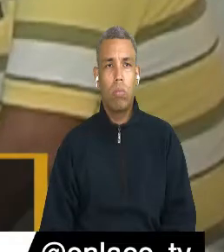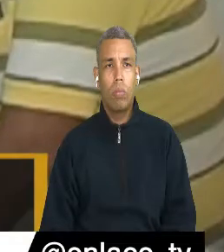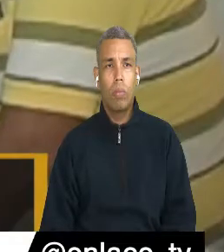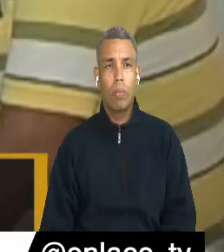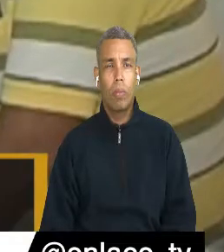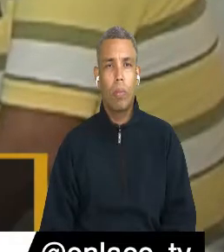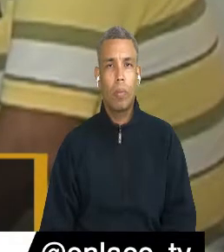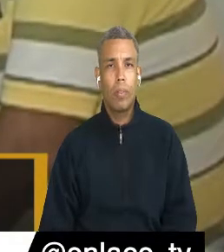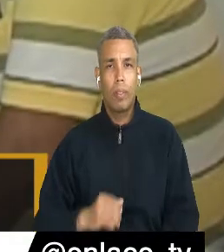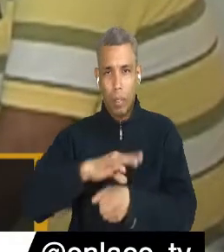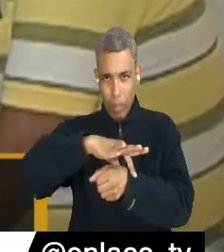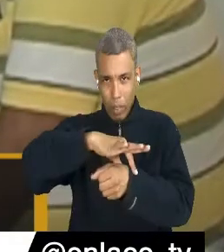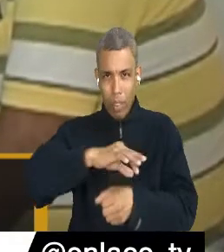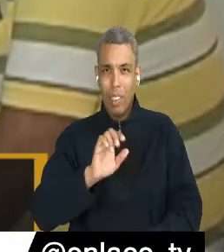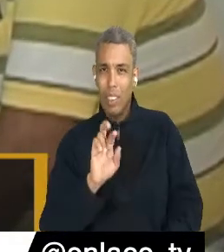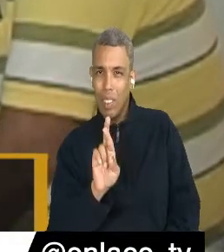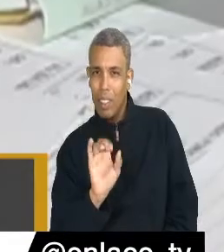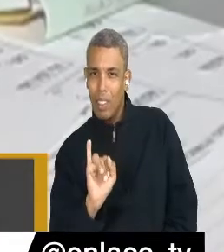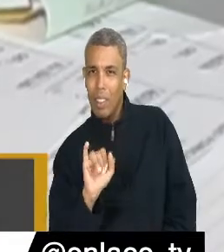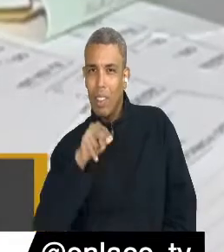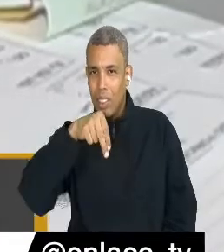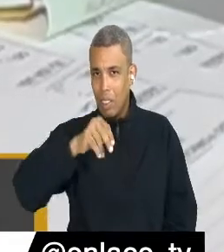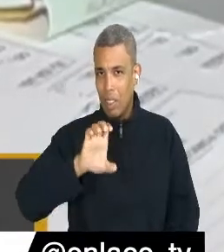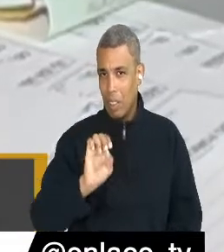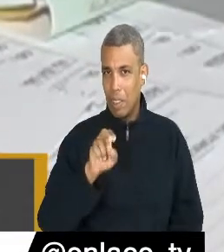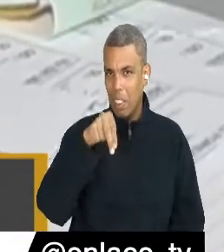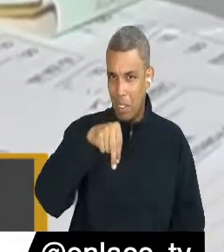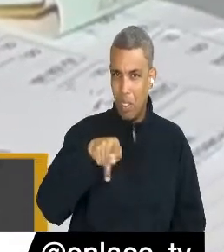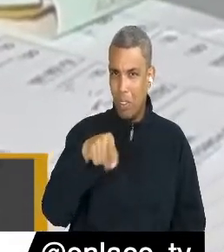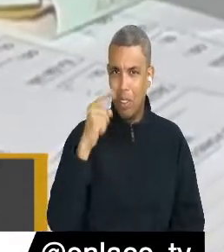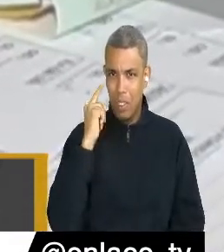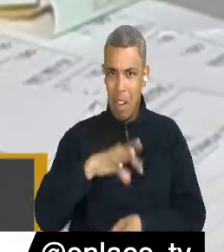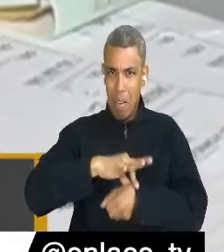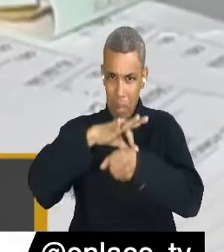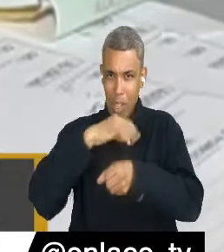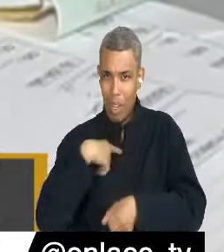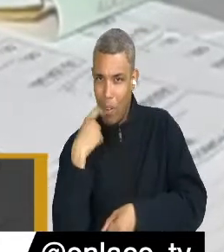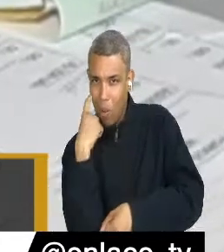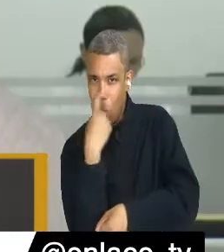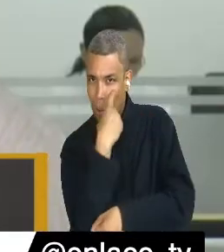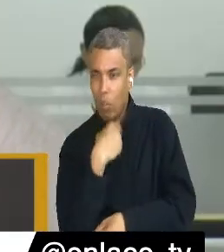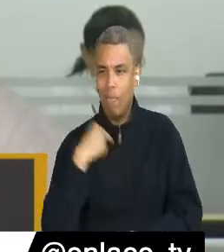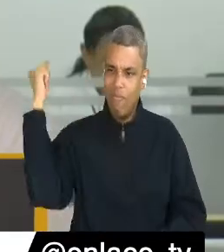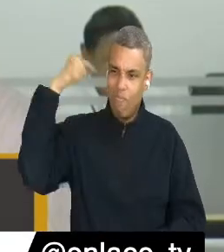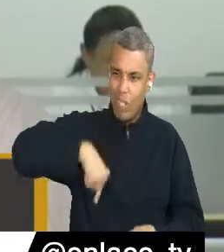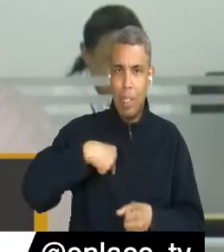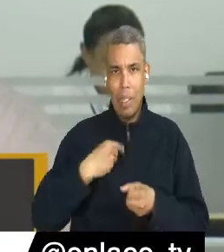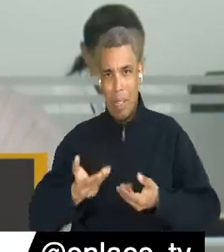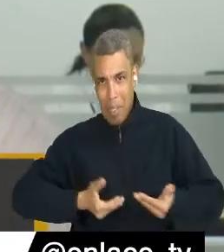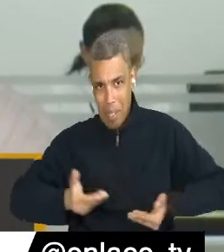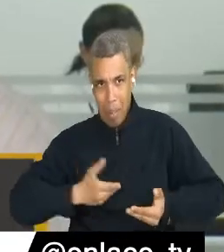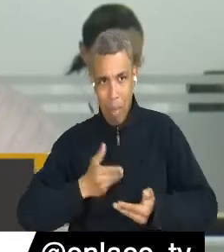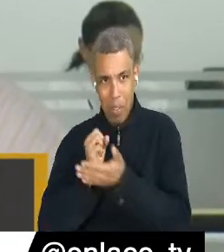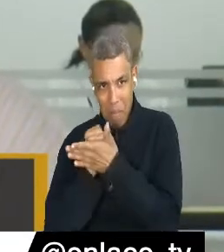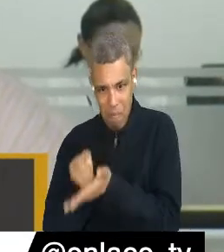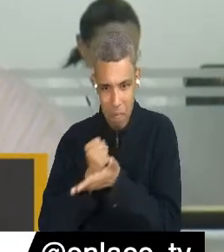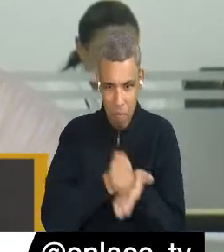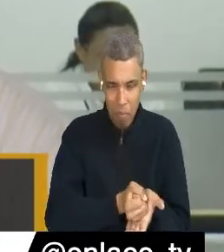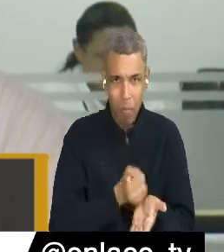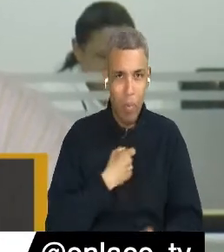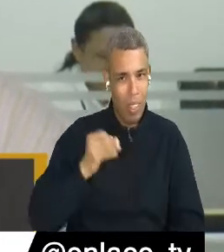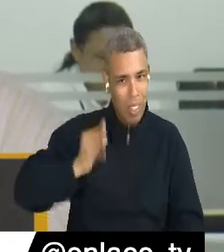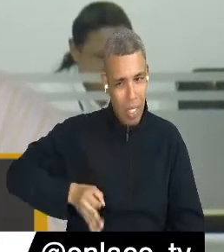doctor Rincón y su centro ocular, y regresa con el propósito de llegar a un más amplio sector de la población. Centro ocular doctor Rincón, como siempre, viene a hacer